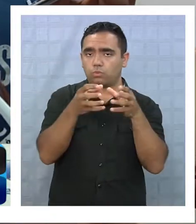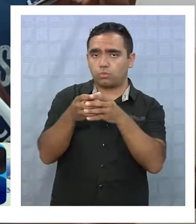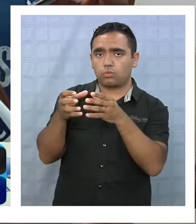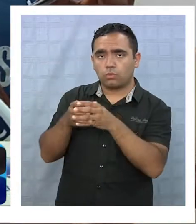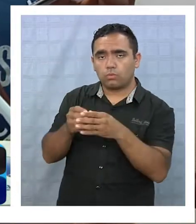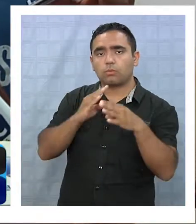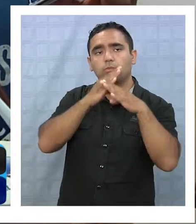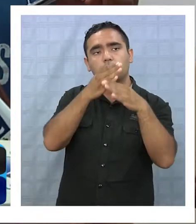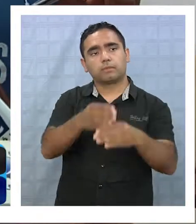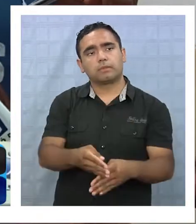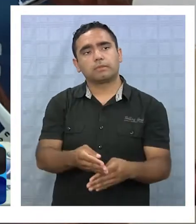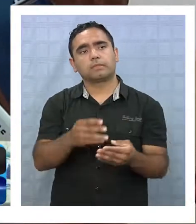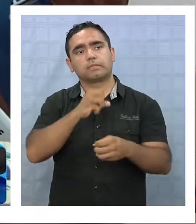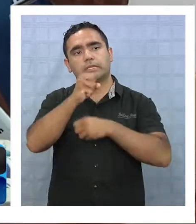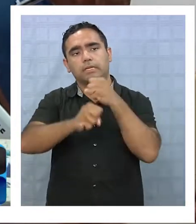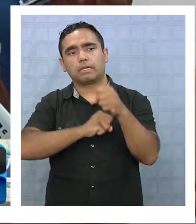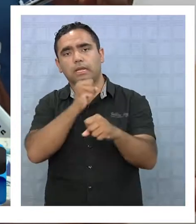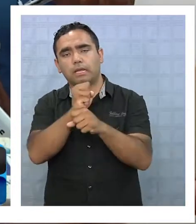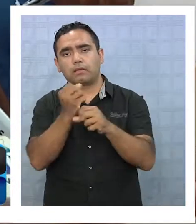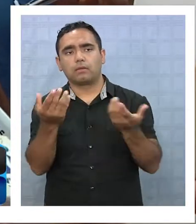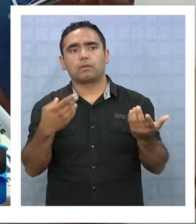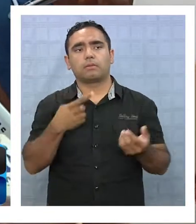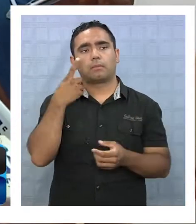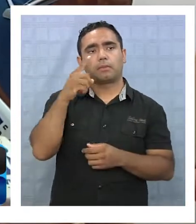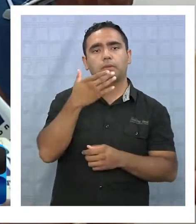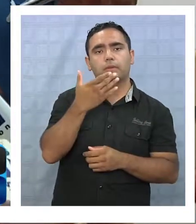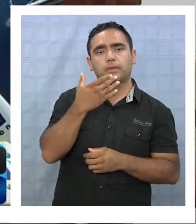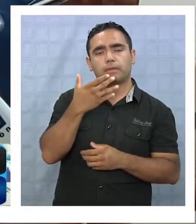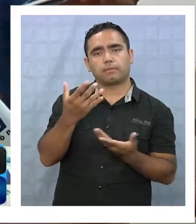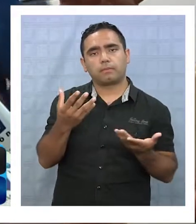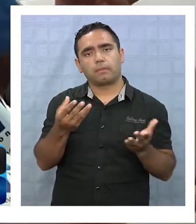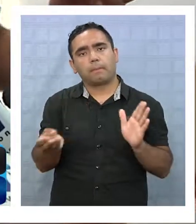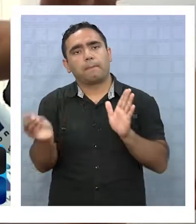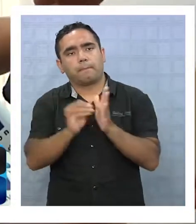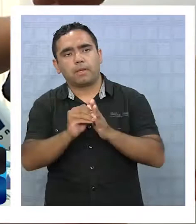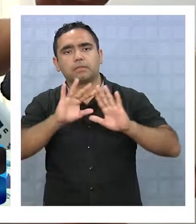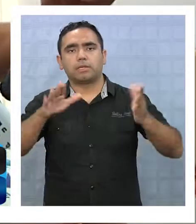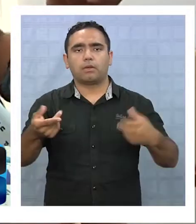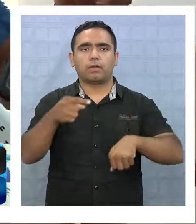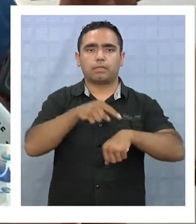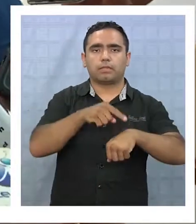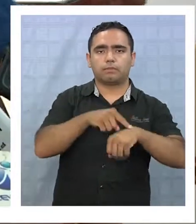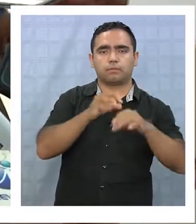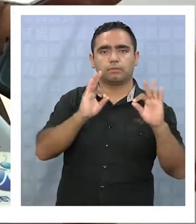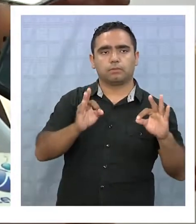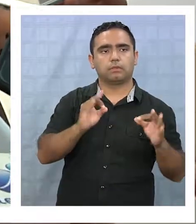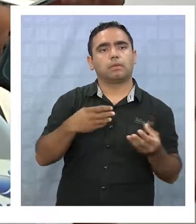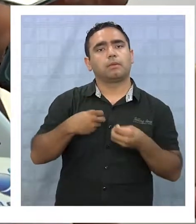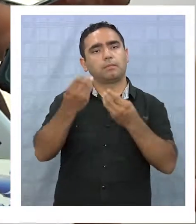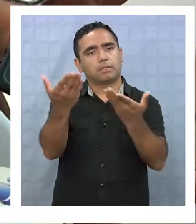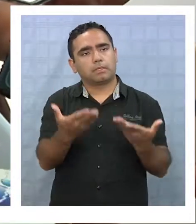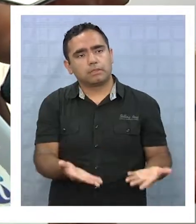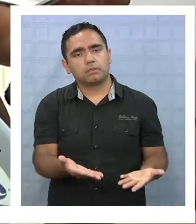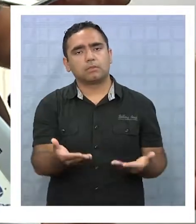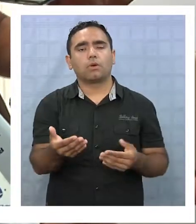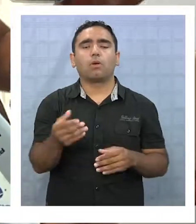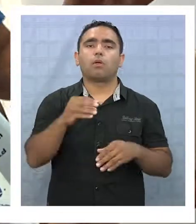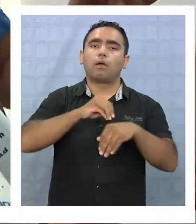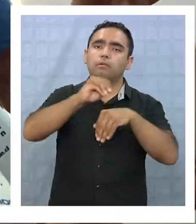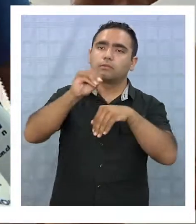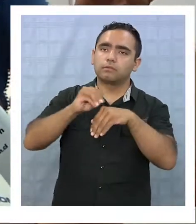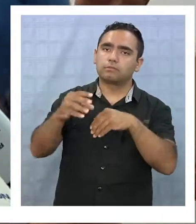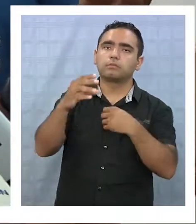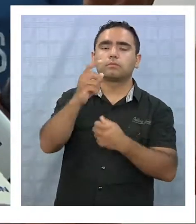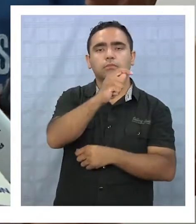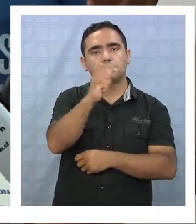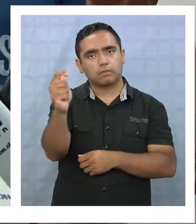durante el resto del año calendario, pero se refuerzan en esta época específicamente. Una invitación y un llamado a los Iquiqueños, a